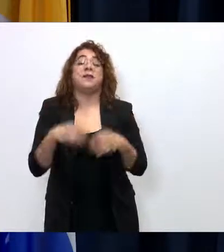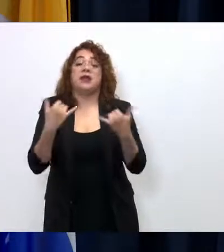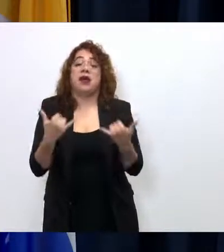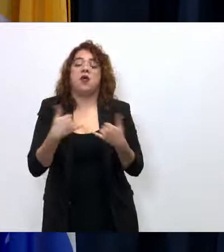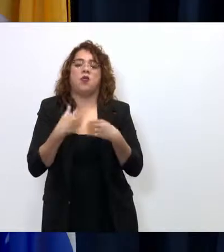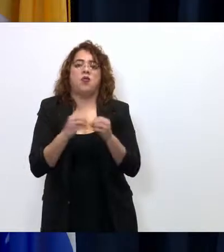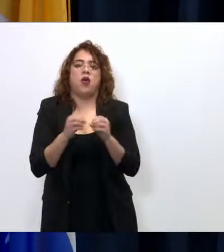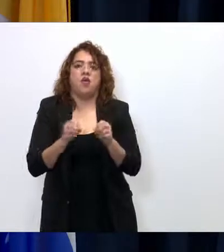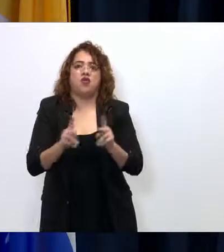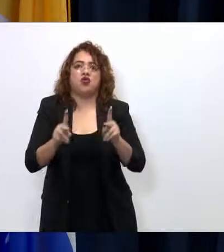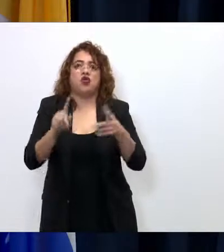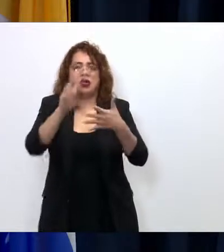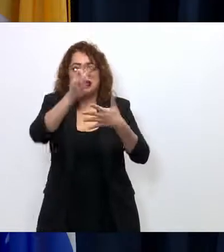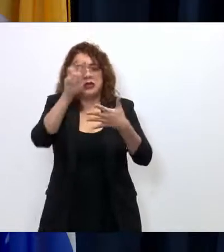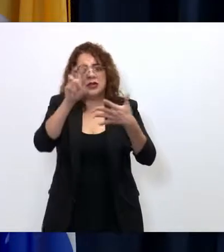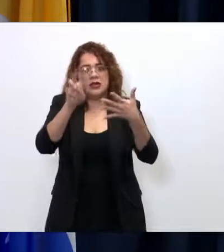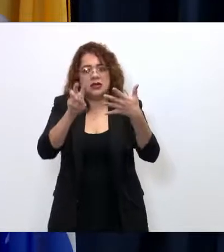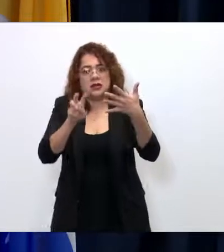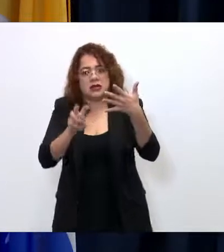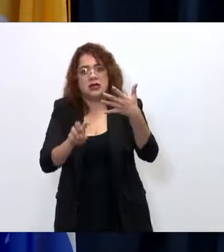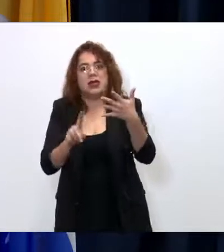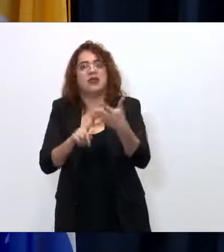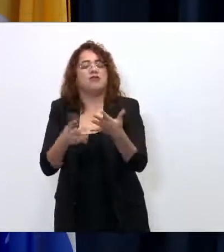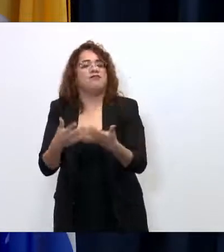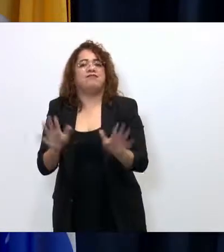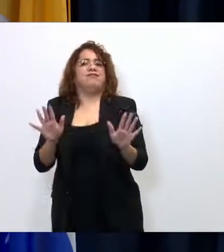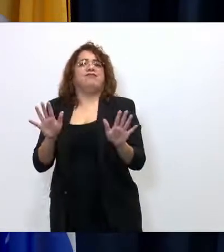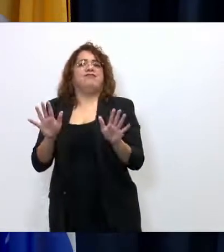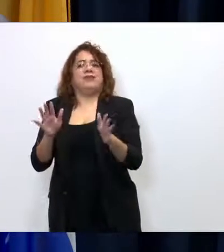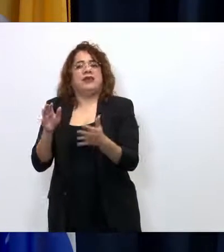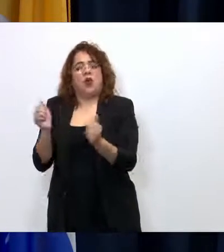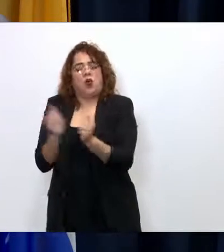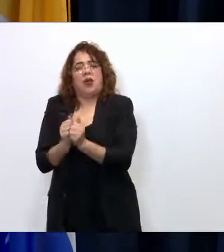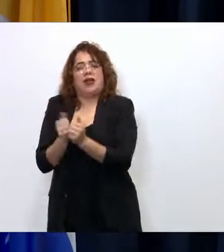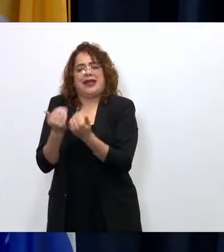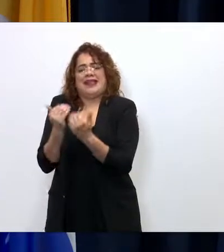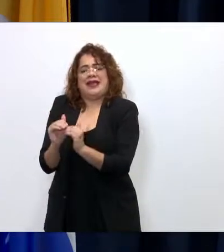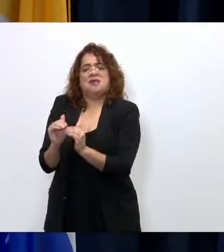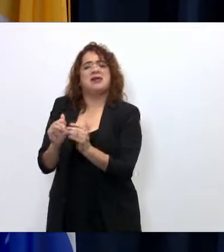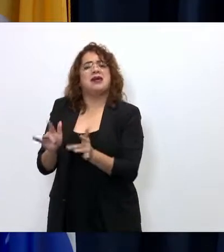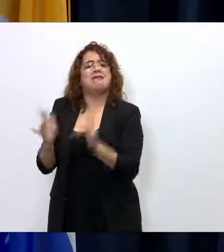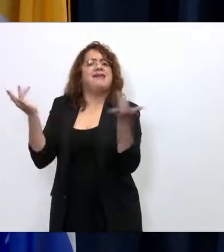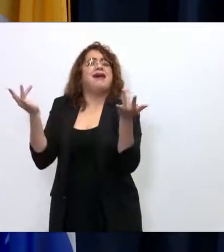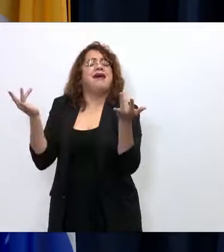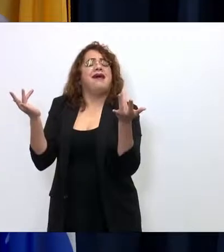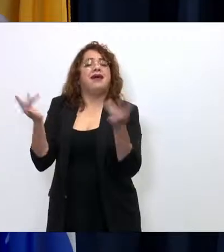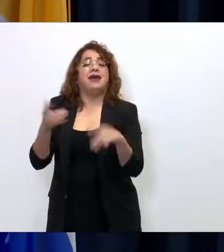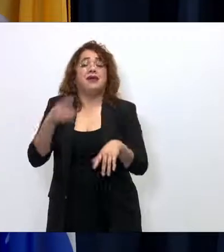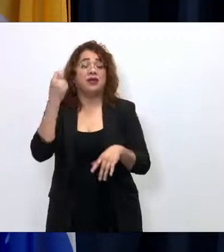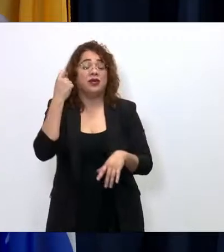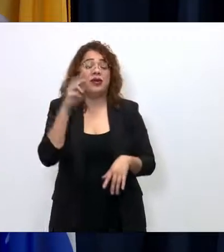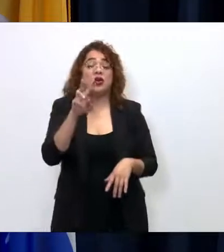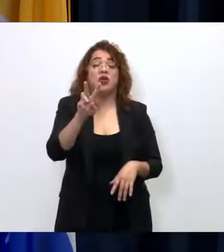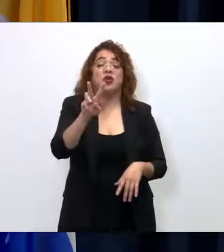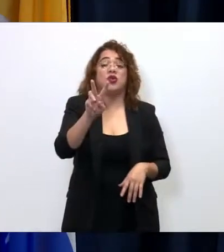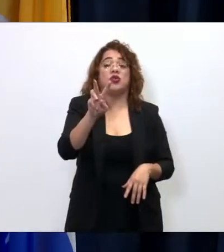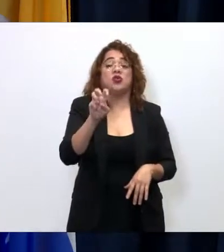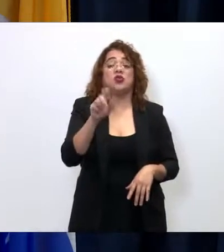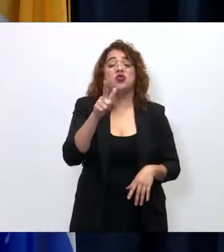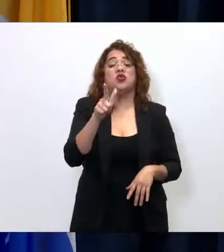que vive en Long Beach es elegible para vacunarse. Hasta la fecha se han administrado